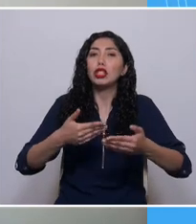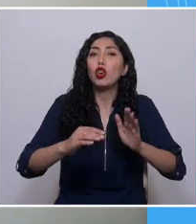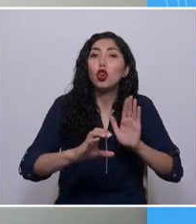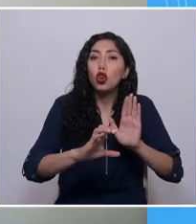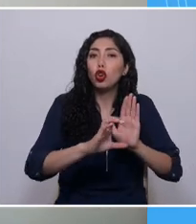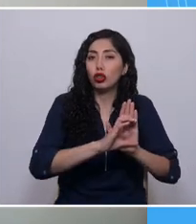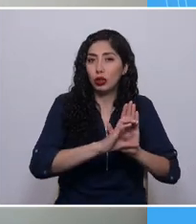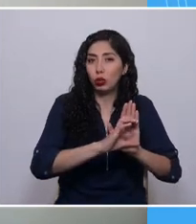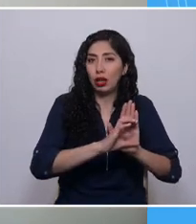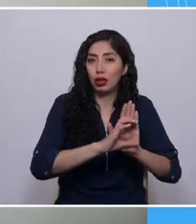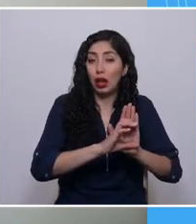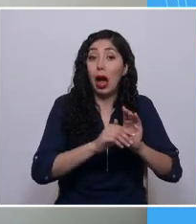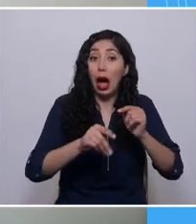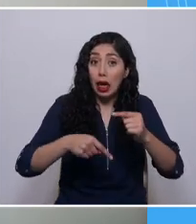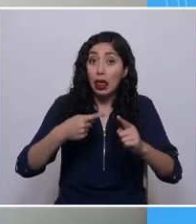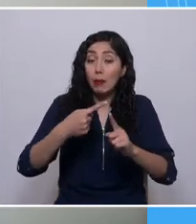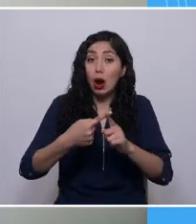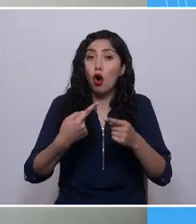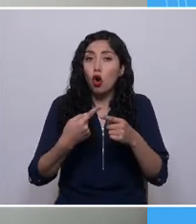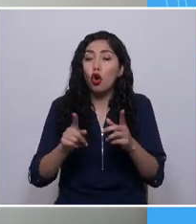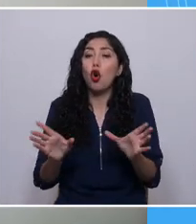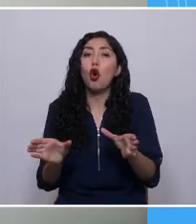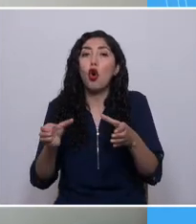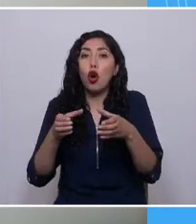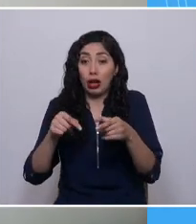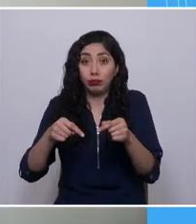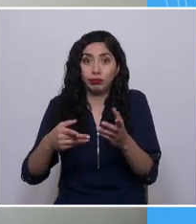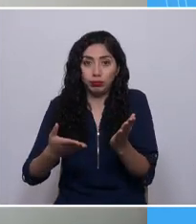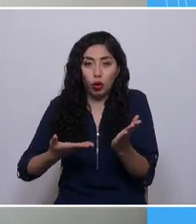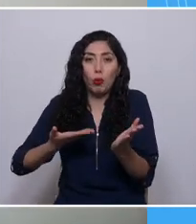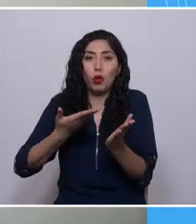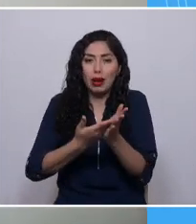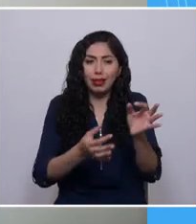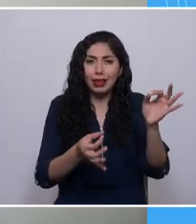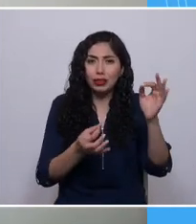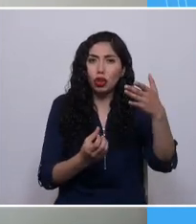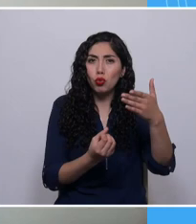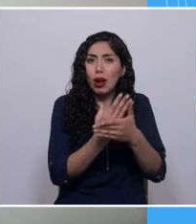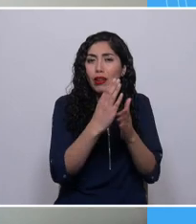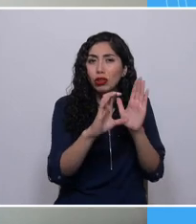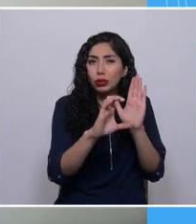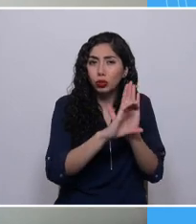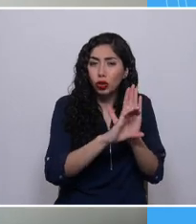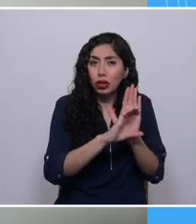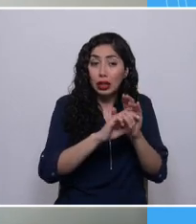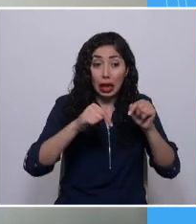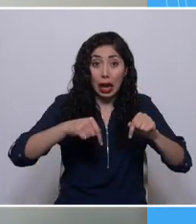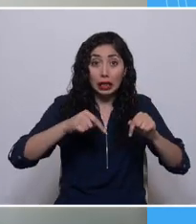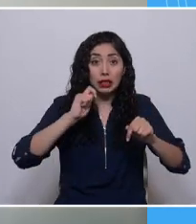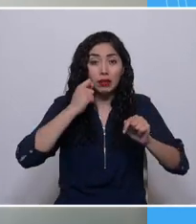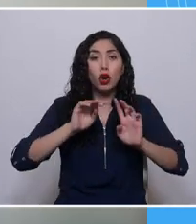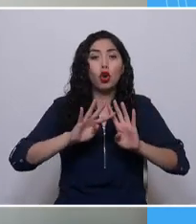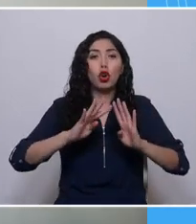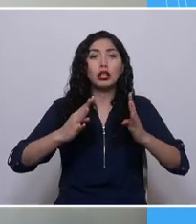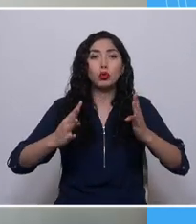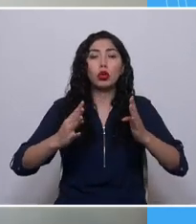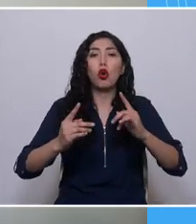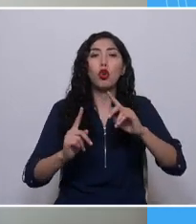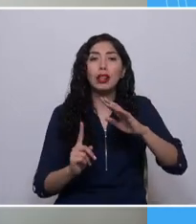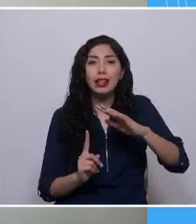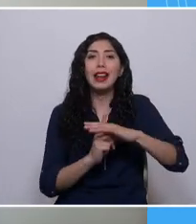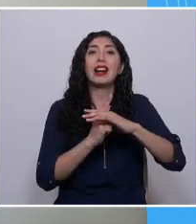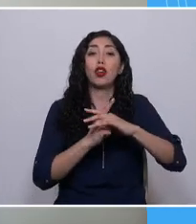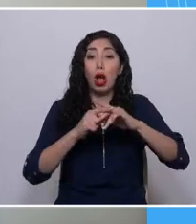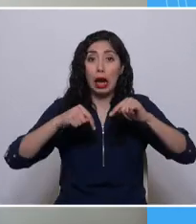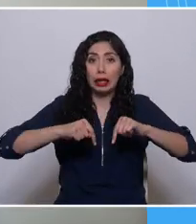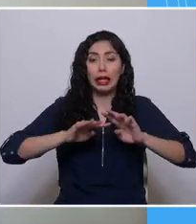por un órgano que debe proponer el texto de una nueva carta fundamental y que incluso ha sido declarado como constituyente originario por esta misma